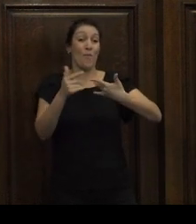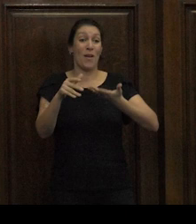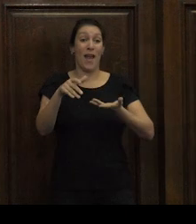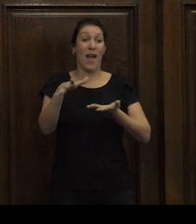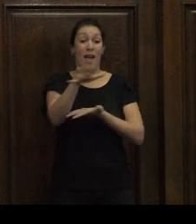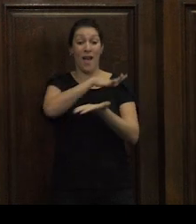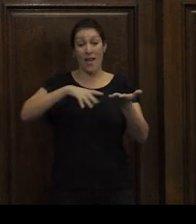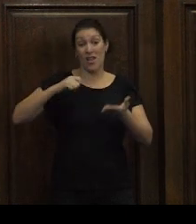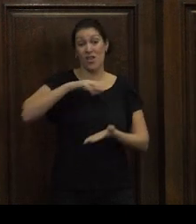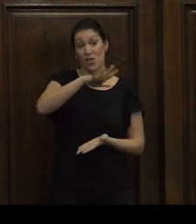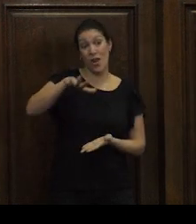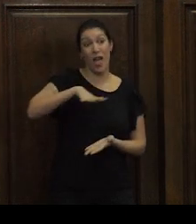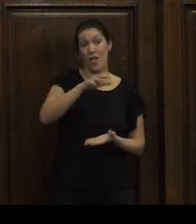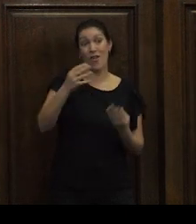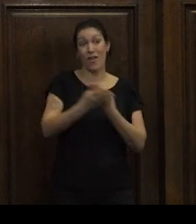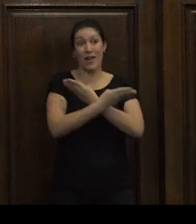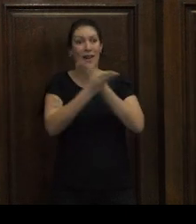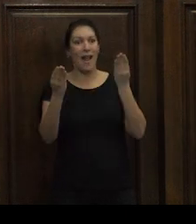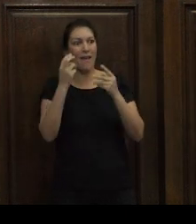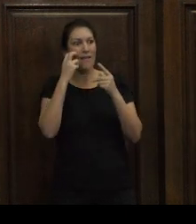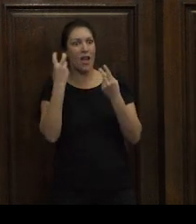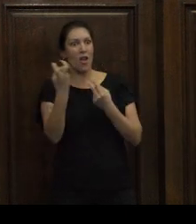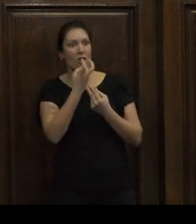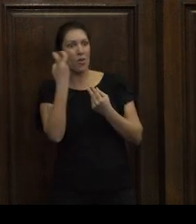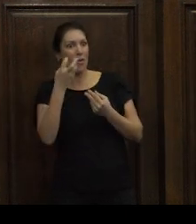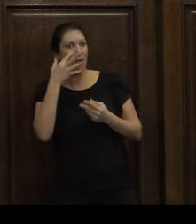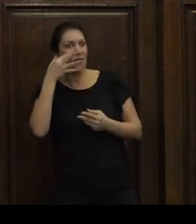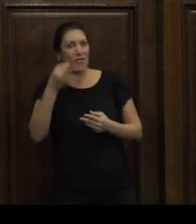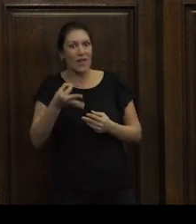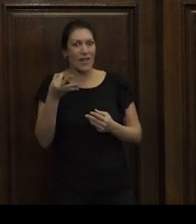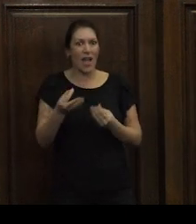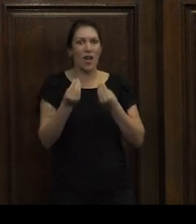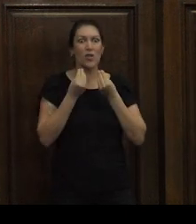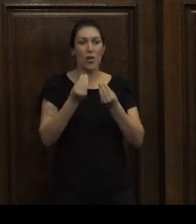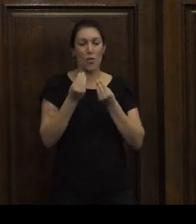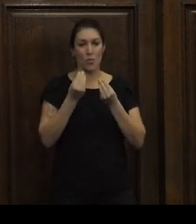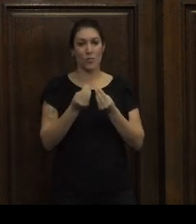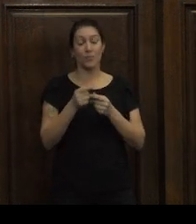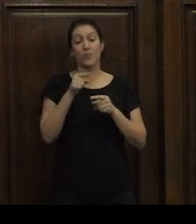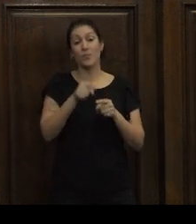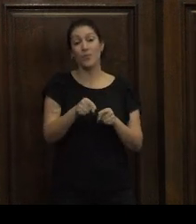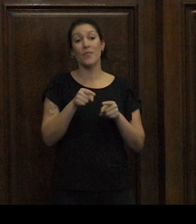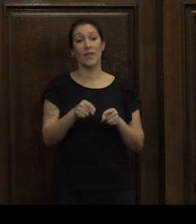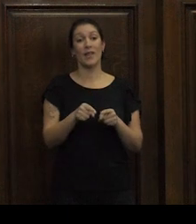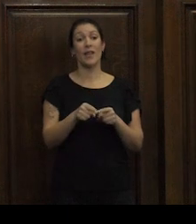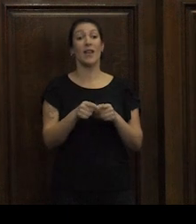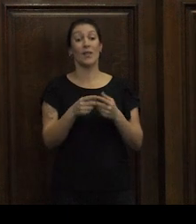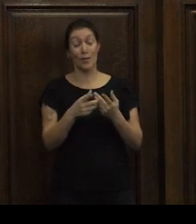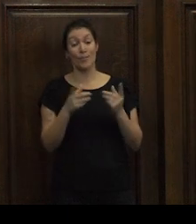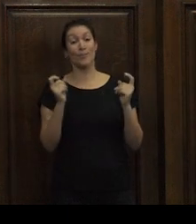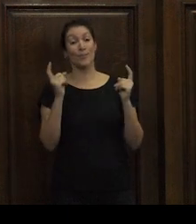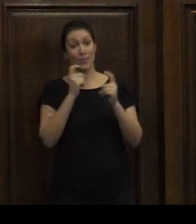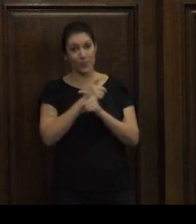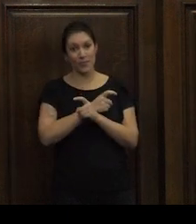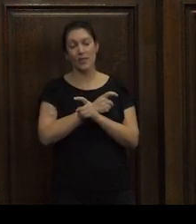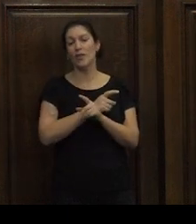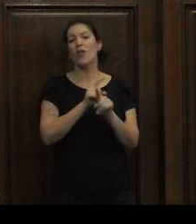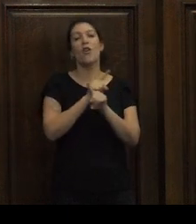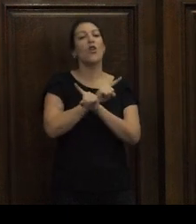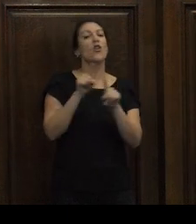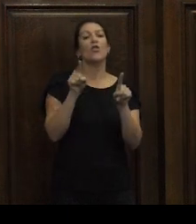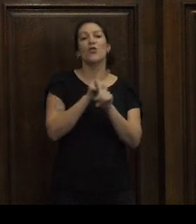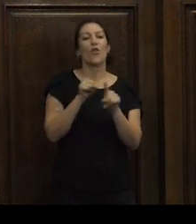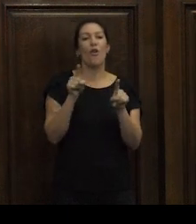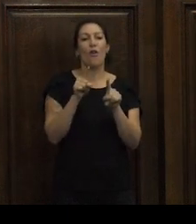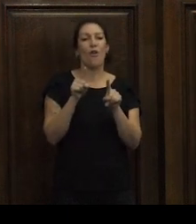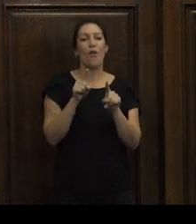ciudadanos, incorruptible en su búsqueda por la verdad, por ejemplo, corre riesgos semejantes, ¿no? No es